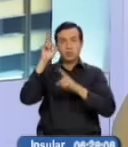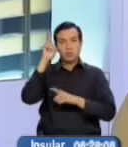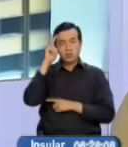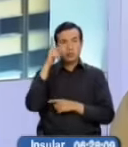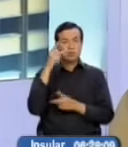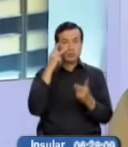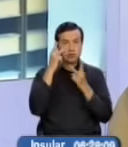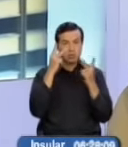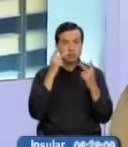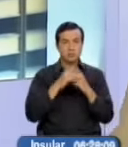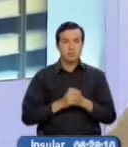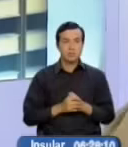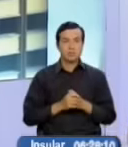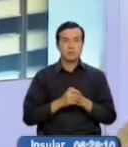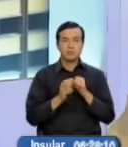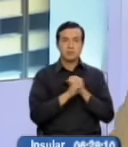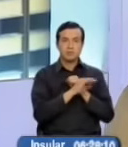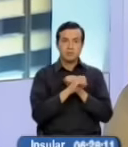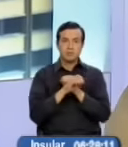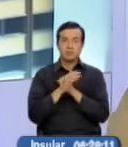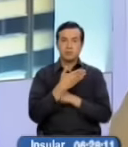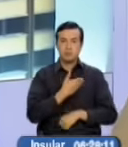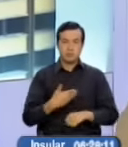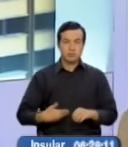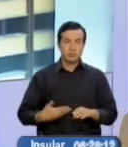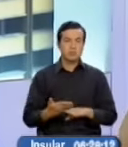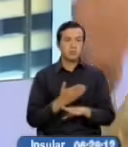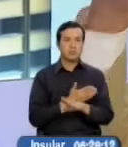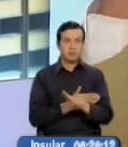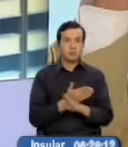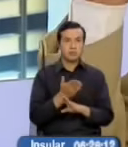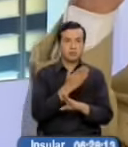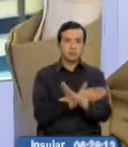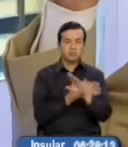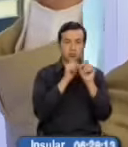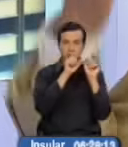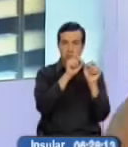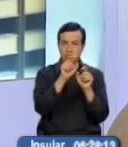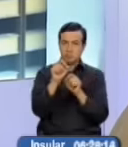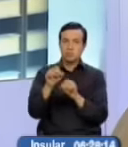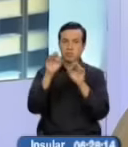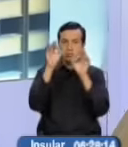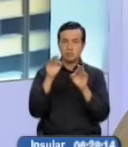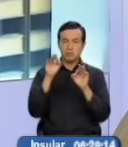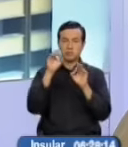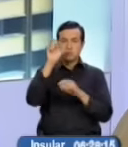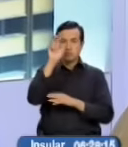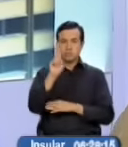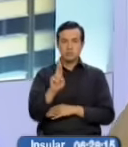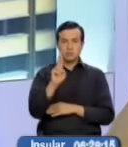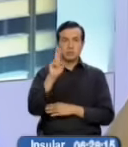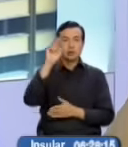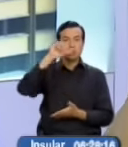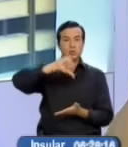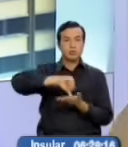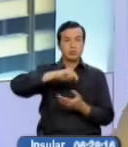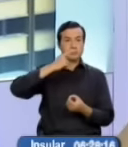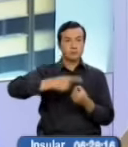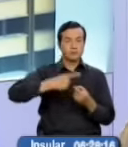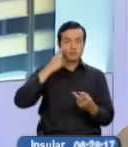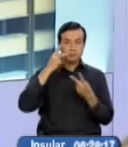constaté en la campaña electoral presidencial anterior, en mis encuestas que hago siempre ese día en el sur de la ciudad,